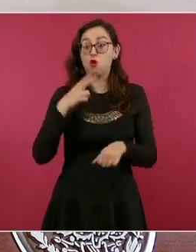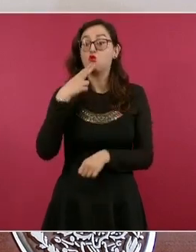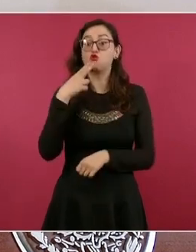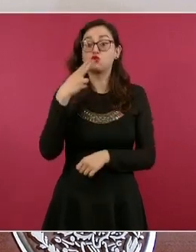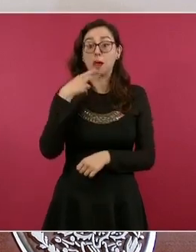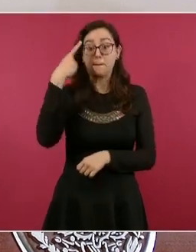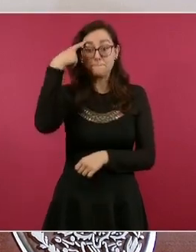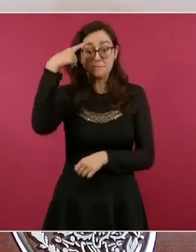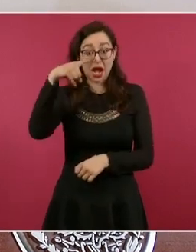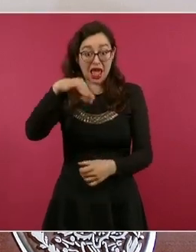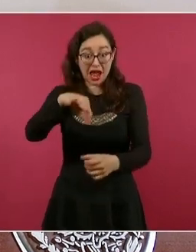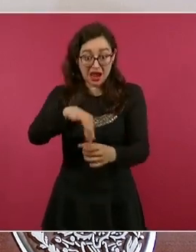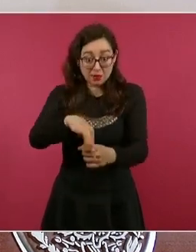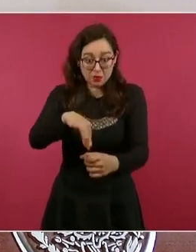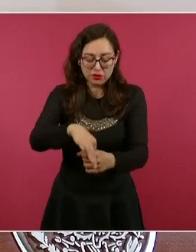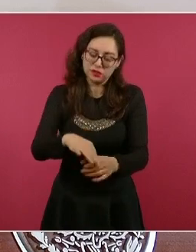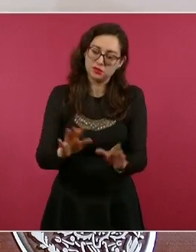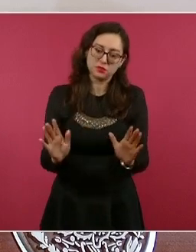vivimos como